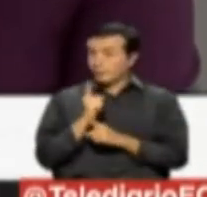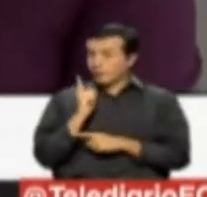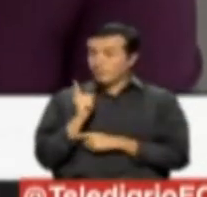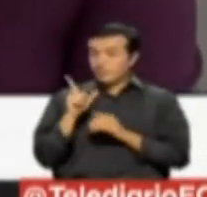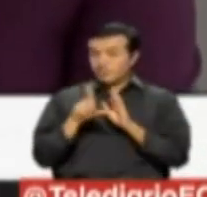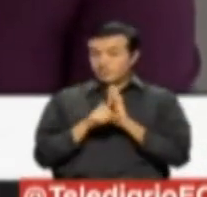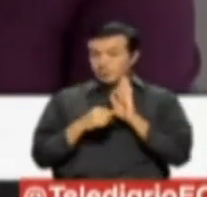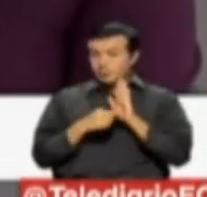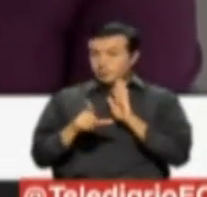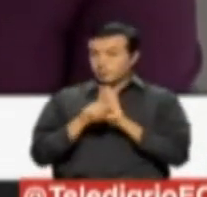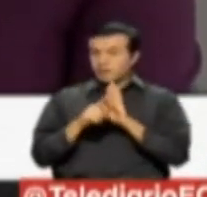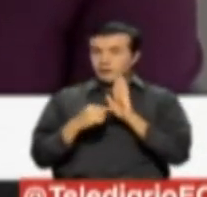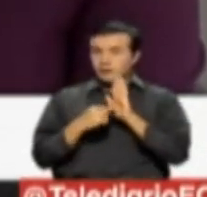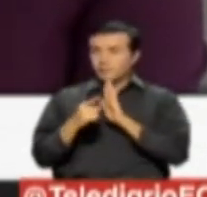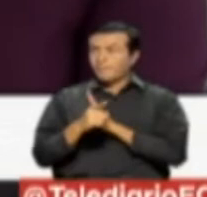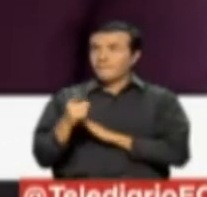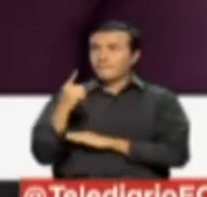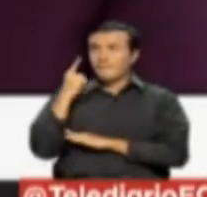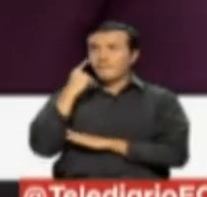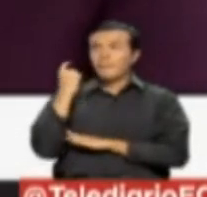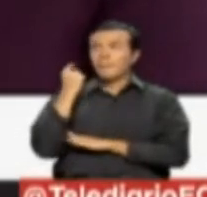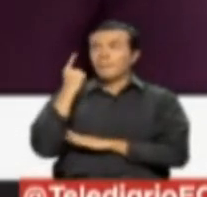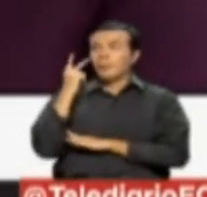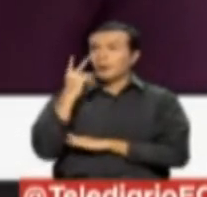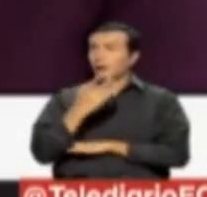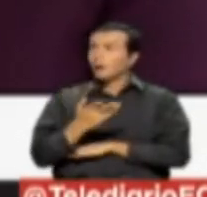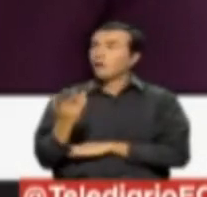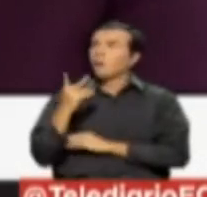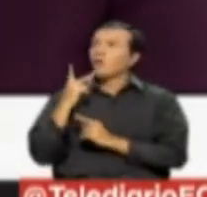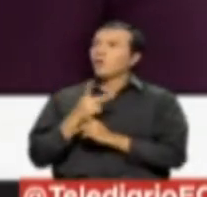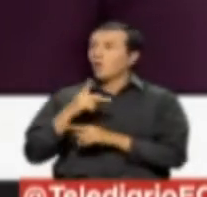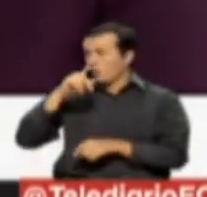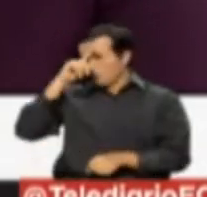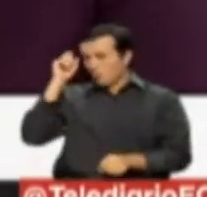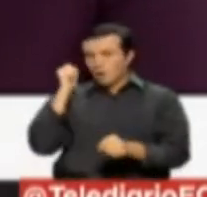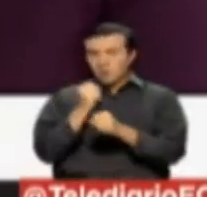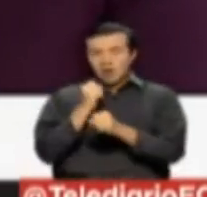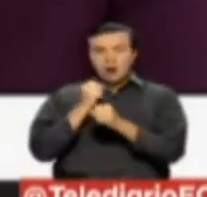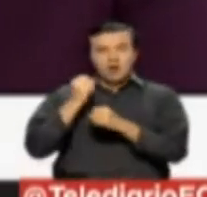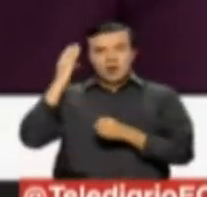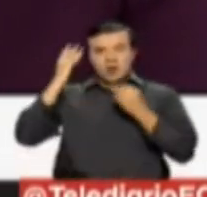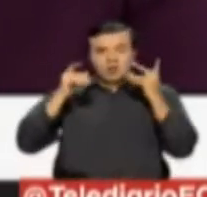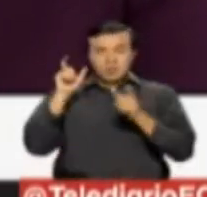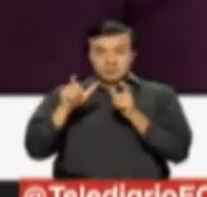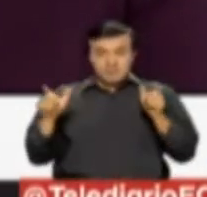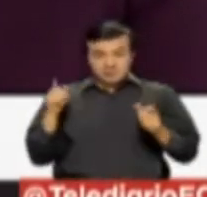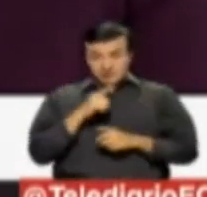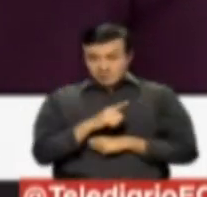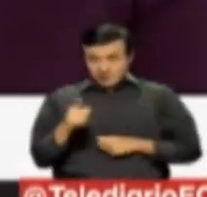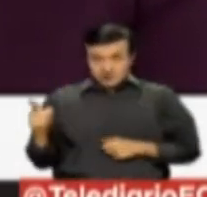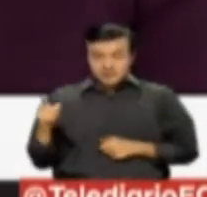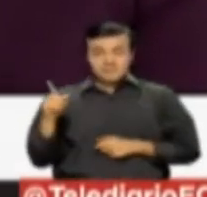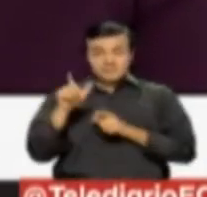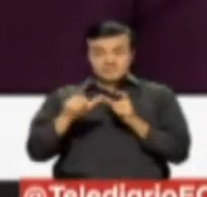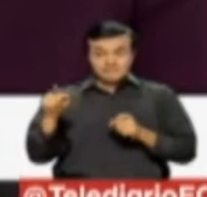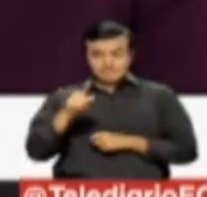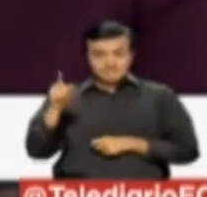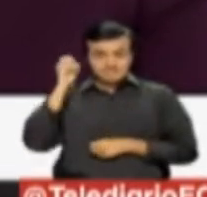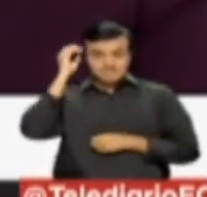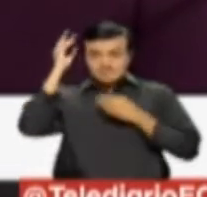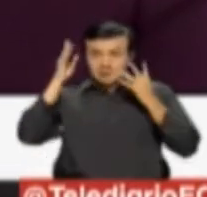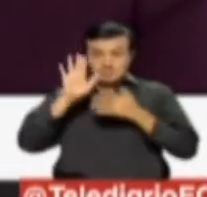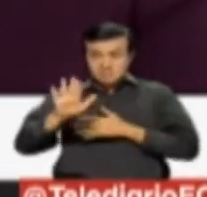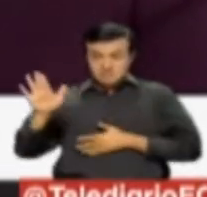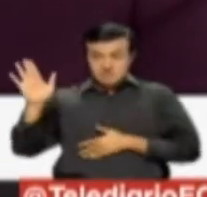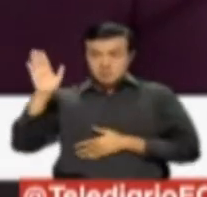código de la ley y lo que también se da es que se protege el trabajo creativo de los ciudadanos que ustedes avalan esa